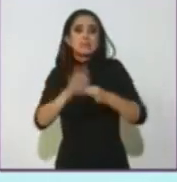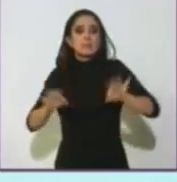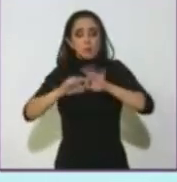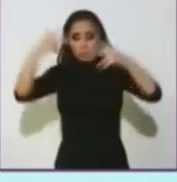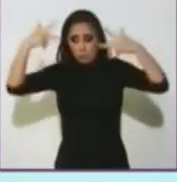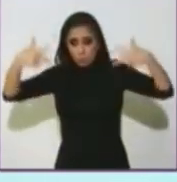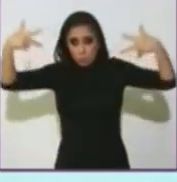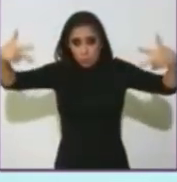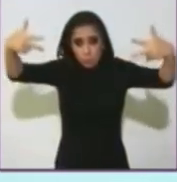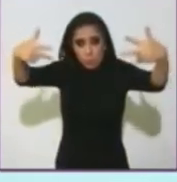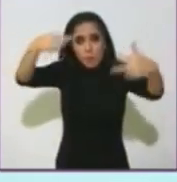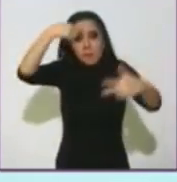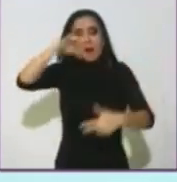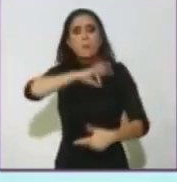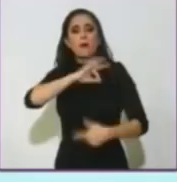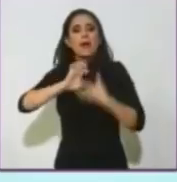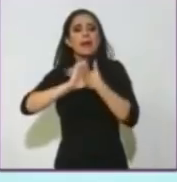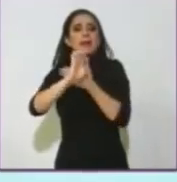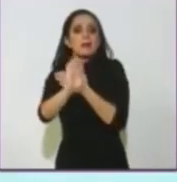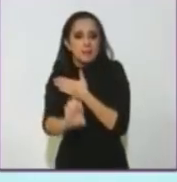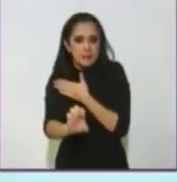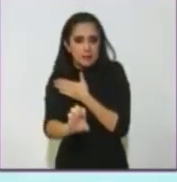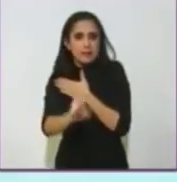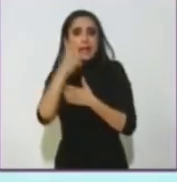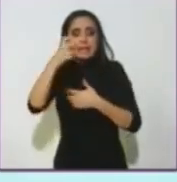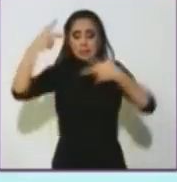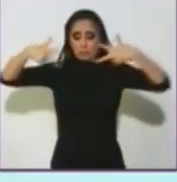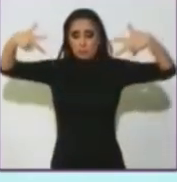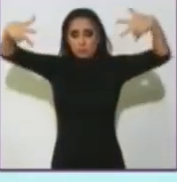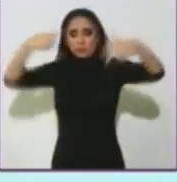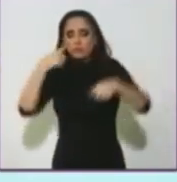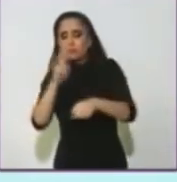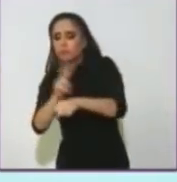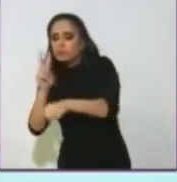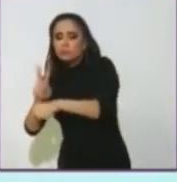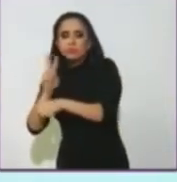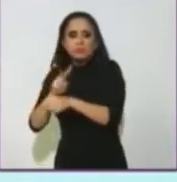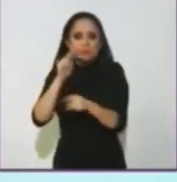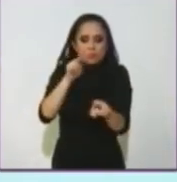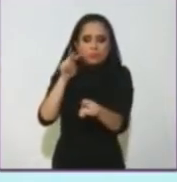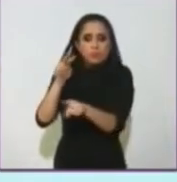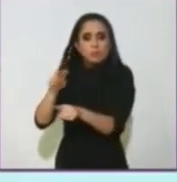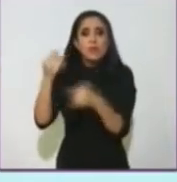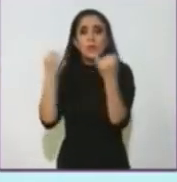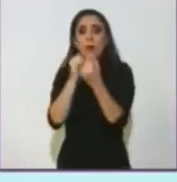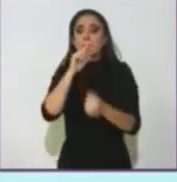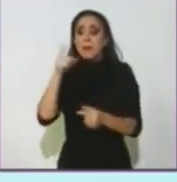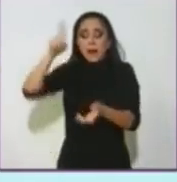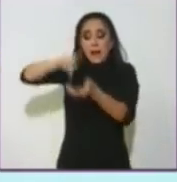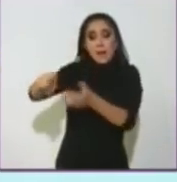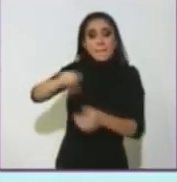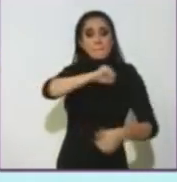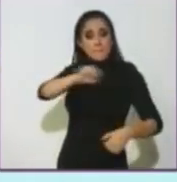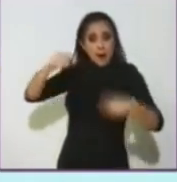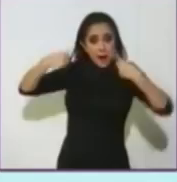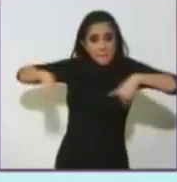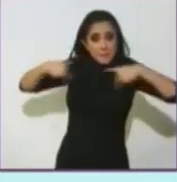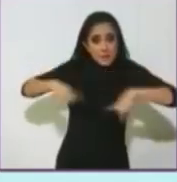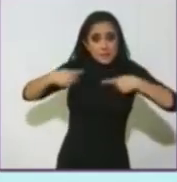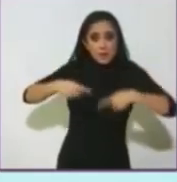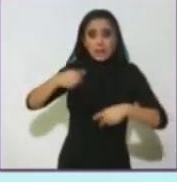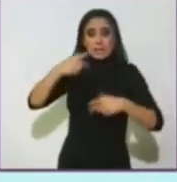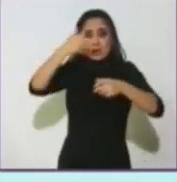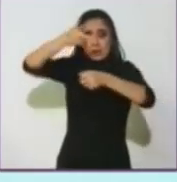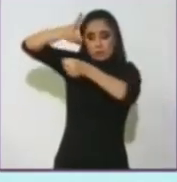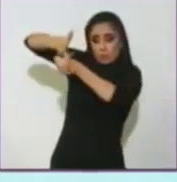preventiva no solamente nos va a permitir ver lo que está sucediendo sino que nos va a permitir sancionar a los delincuentes tener pruebas para los